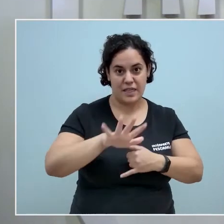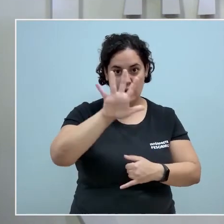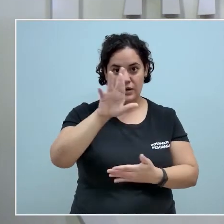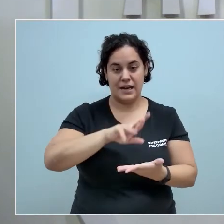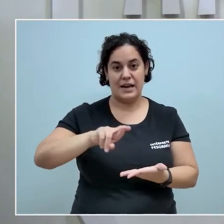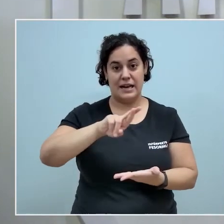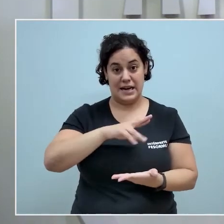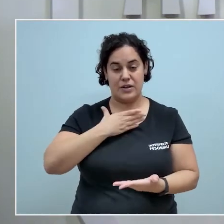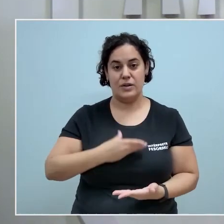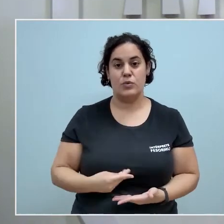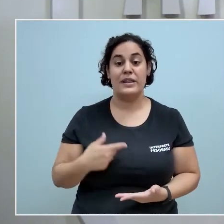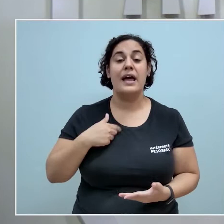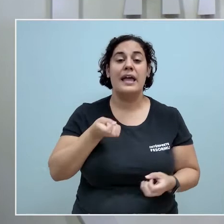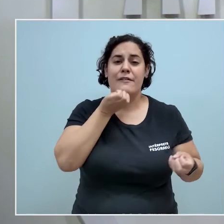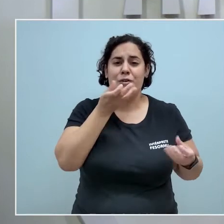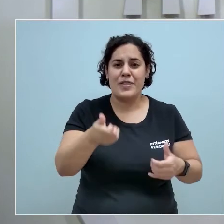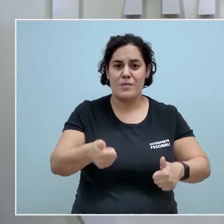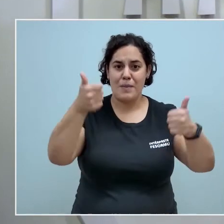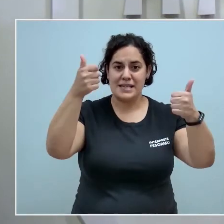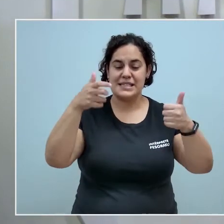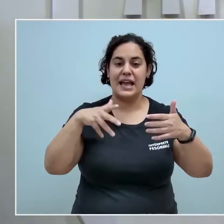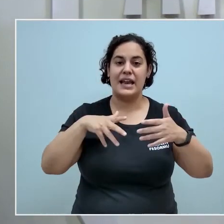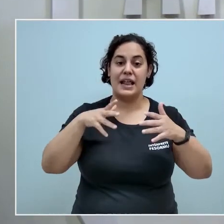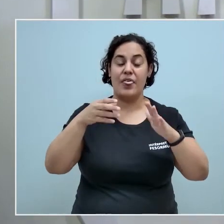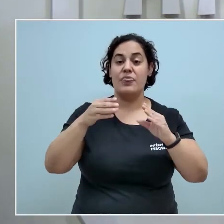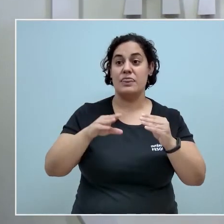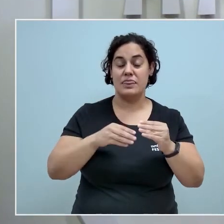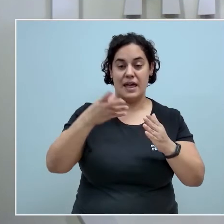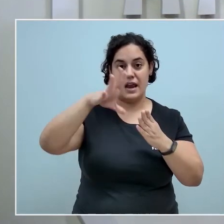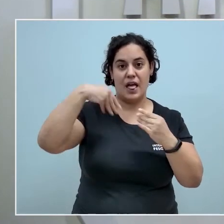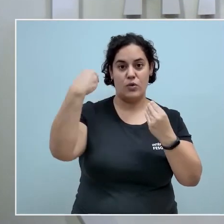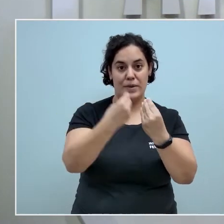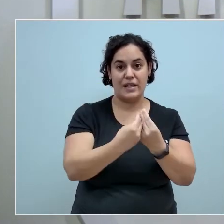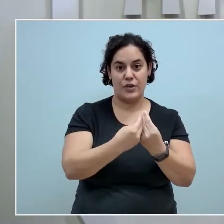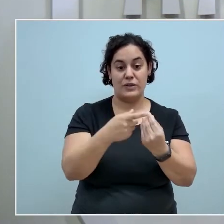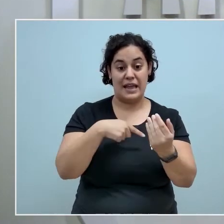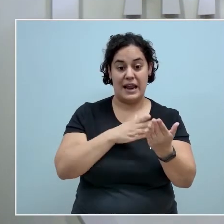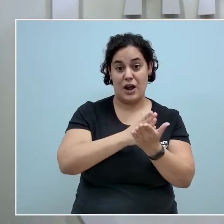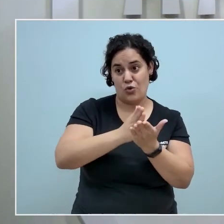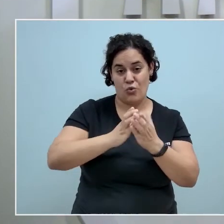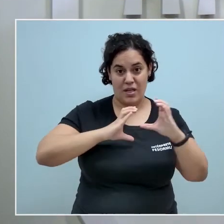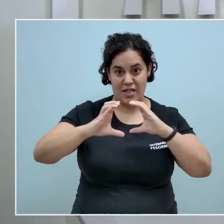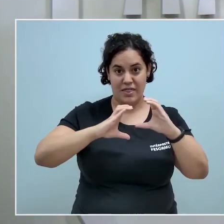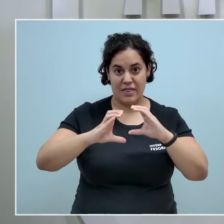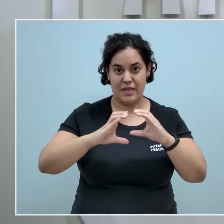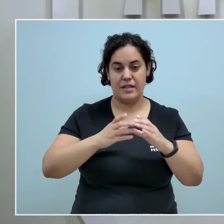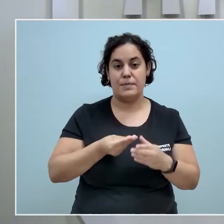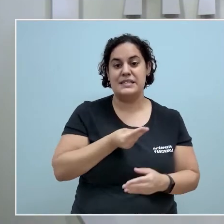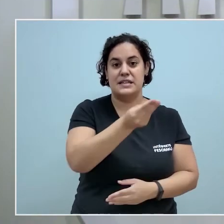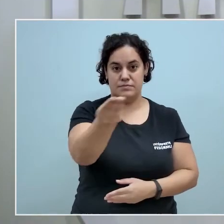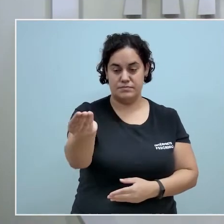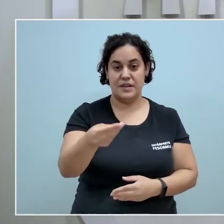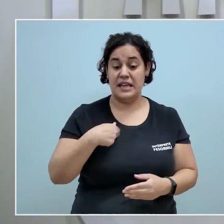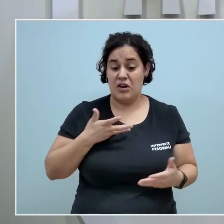más información sobre los acuerdos del Consejo de Gobierno en la documentación que les pasamos en esta rueda de prensa y ya quedamos a su disposición